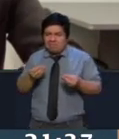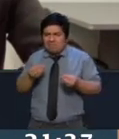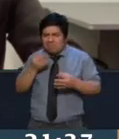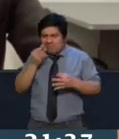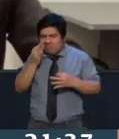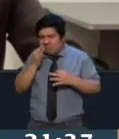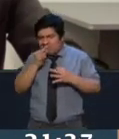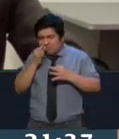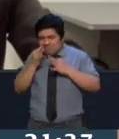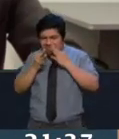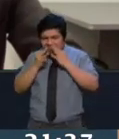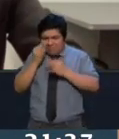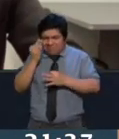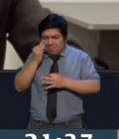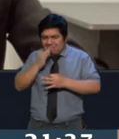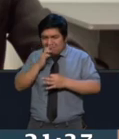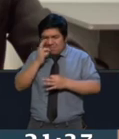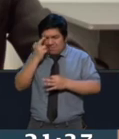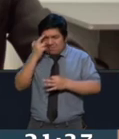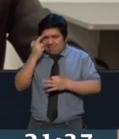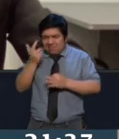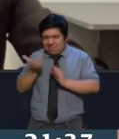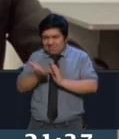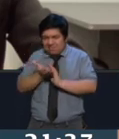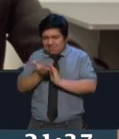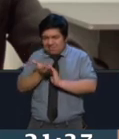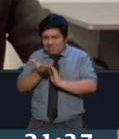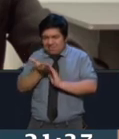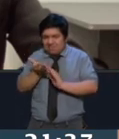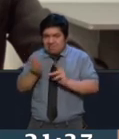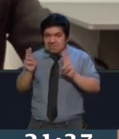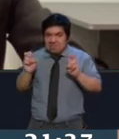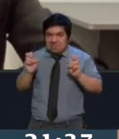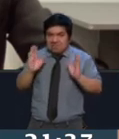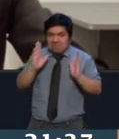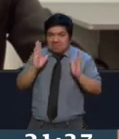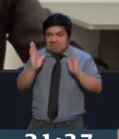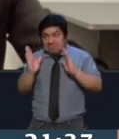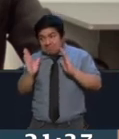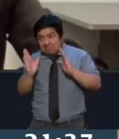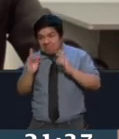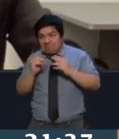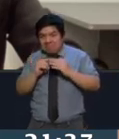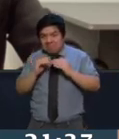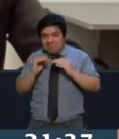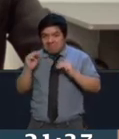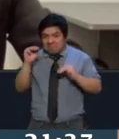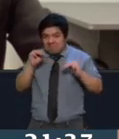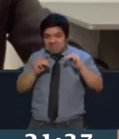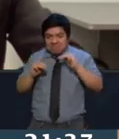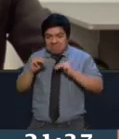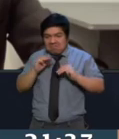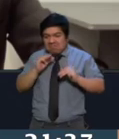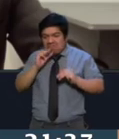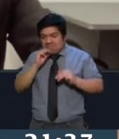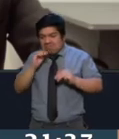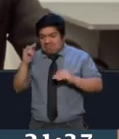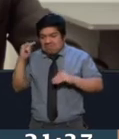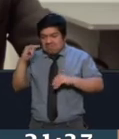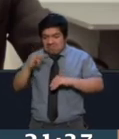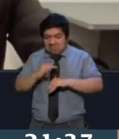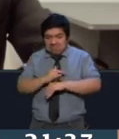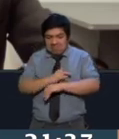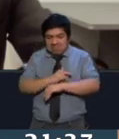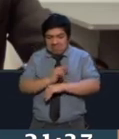rodeado y plagado de noticias falsas desde que se anunció la construcción. Pues no decían que la torre estaba chueca, que había un cerro que no iba a permitir